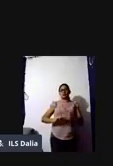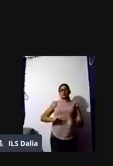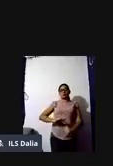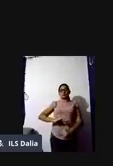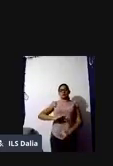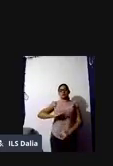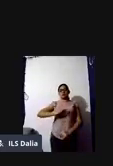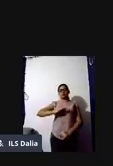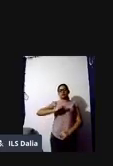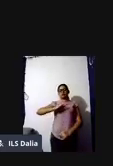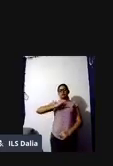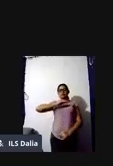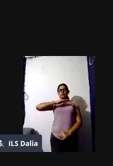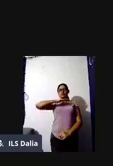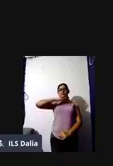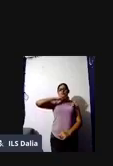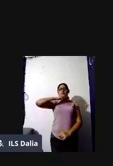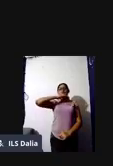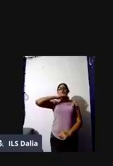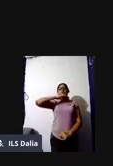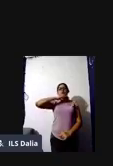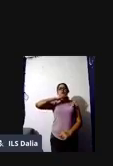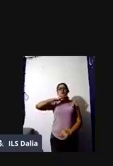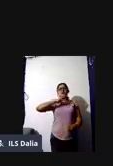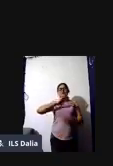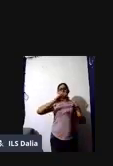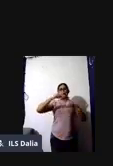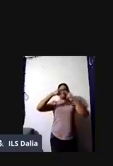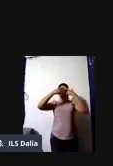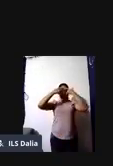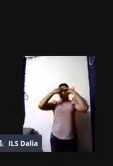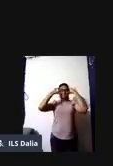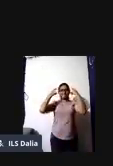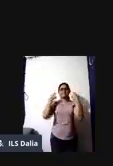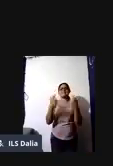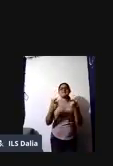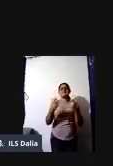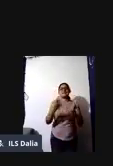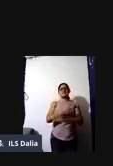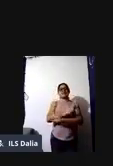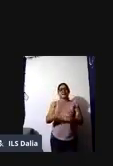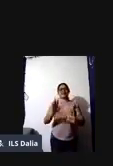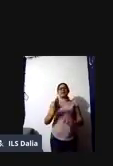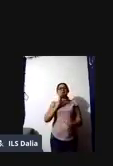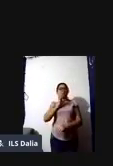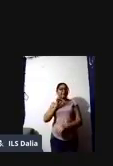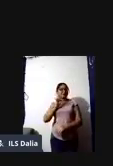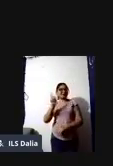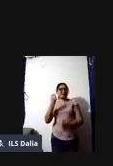cogote. Ya estoy hasta acá, es cuando dicen las mamás, ya estoy hasta acá.